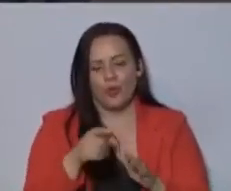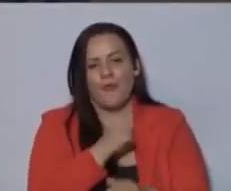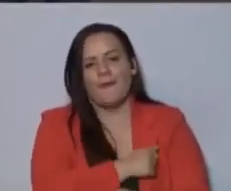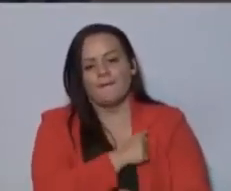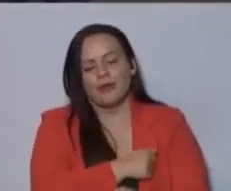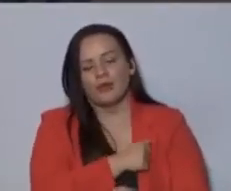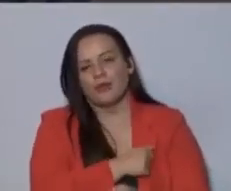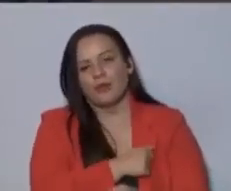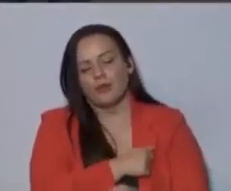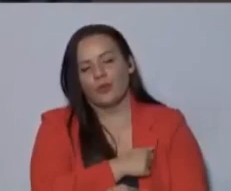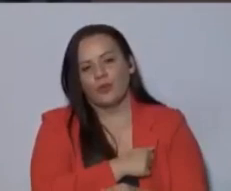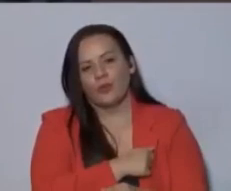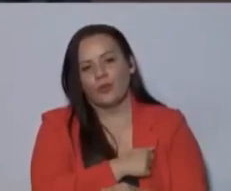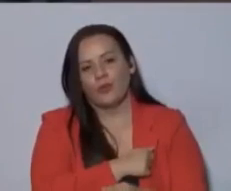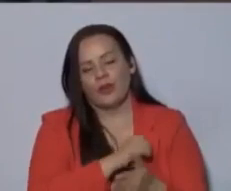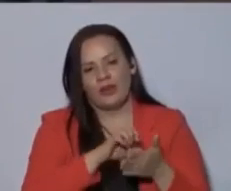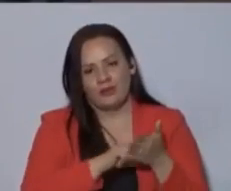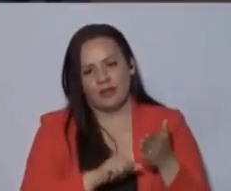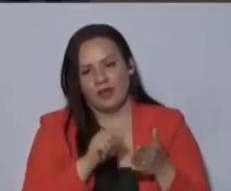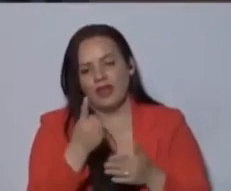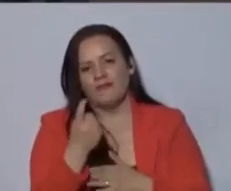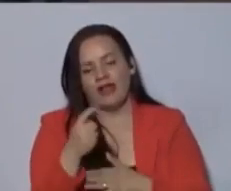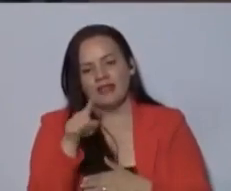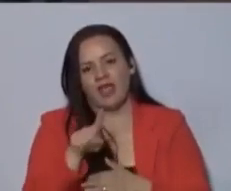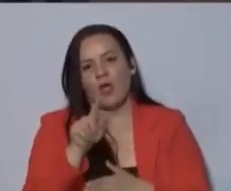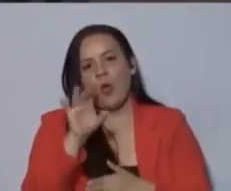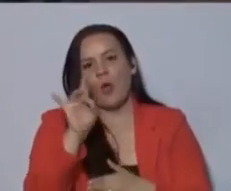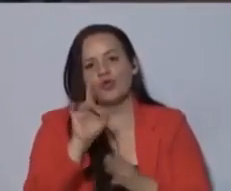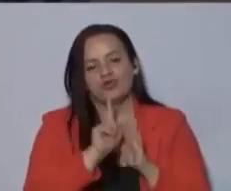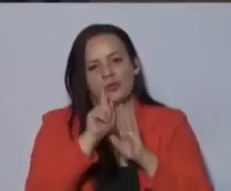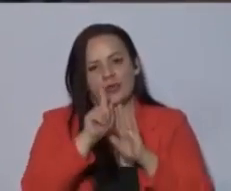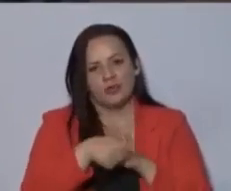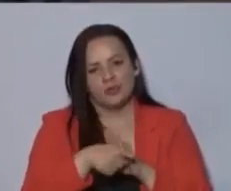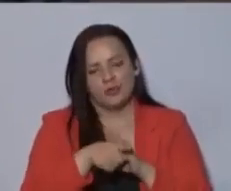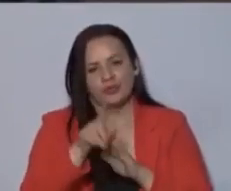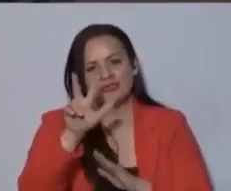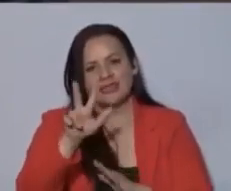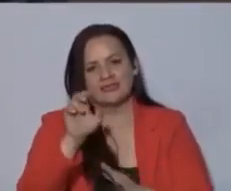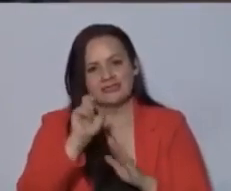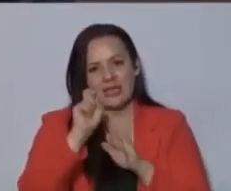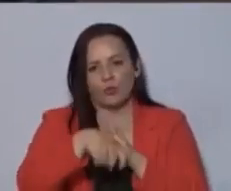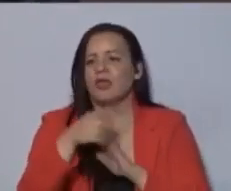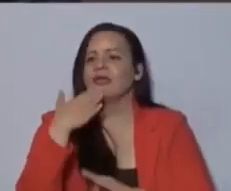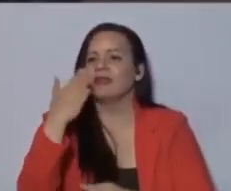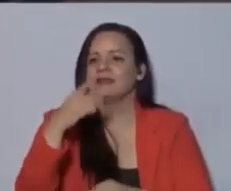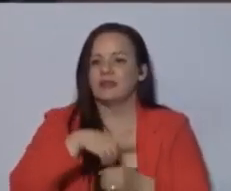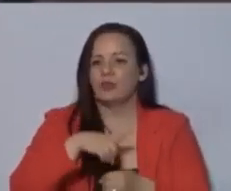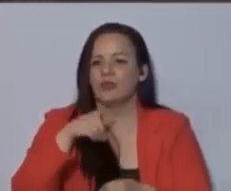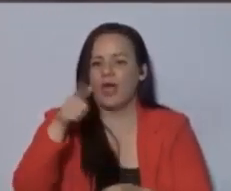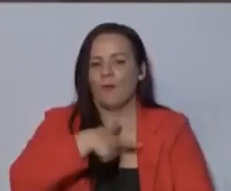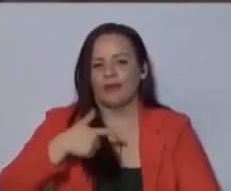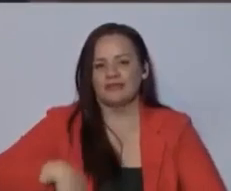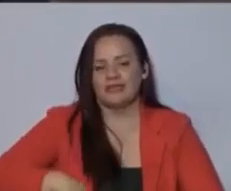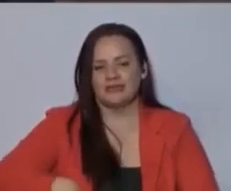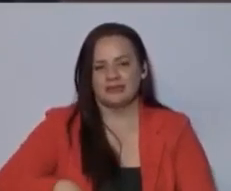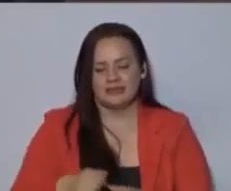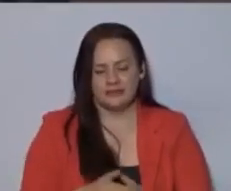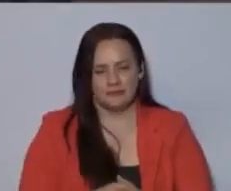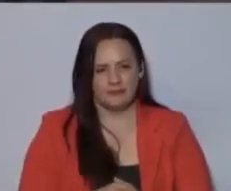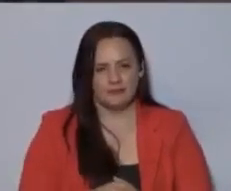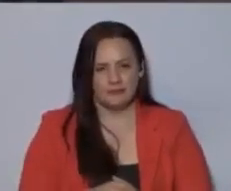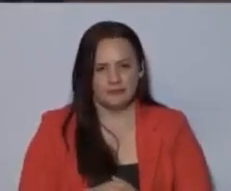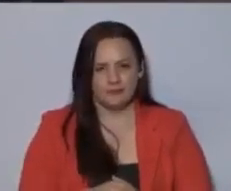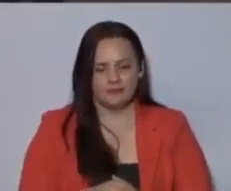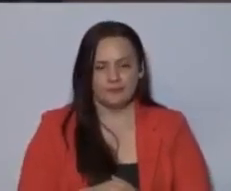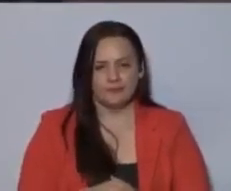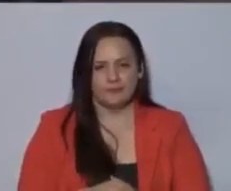le restan 8 minutos 3 segundos del tiempo suyo. Gracias, diputado presidente.